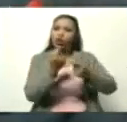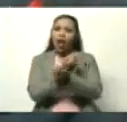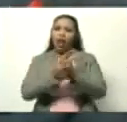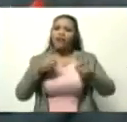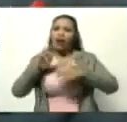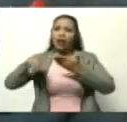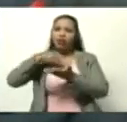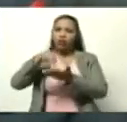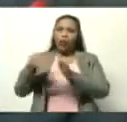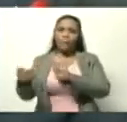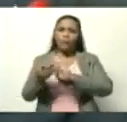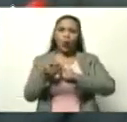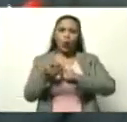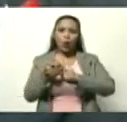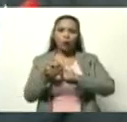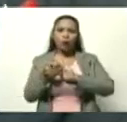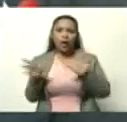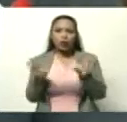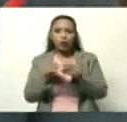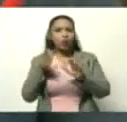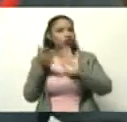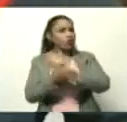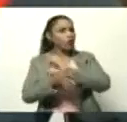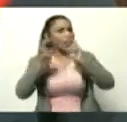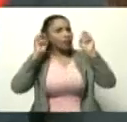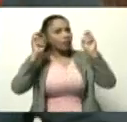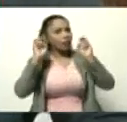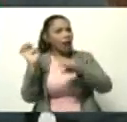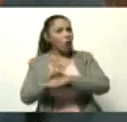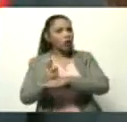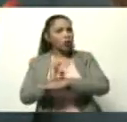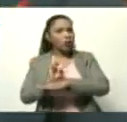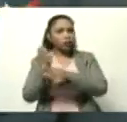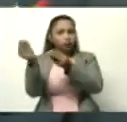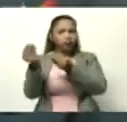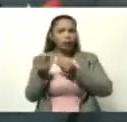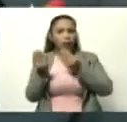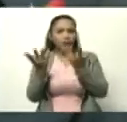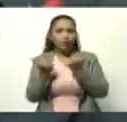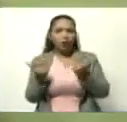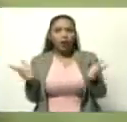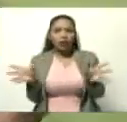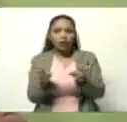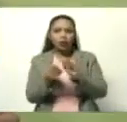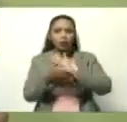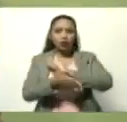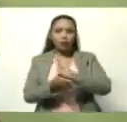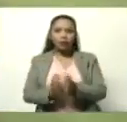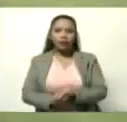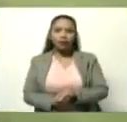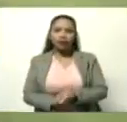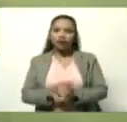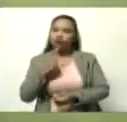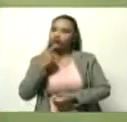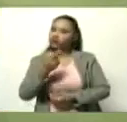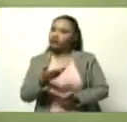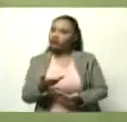contradictorio e inconcluso sobre el caso ecuatoriano podría darnos un breve resumen es decir